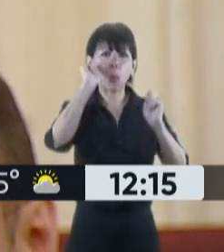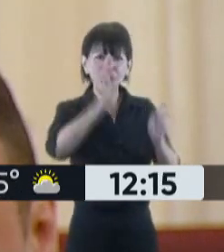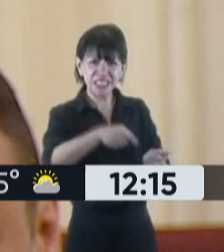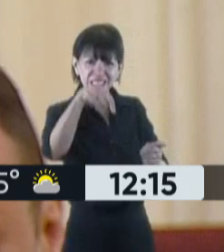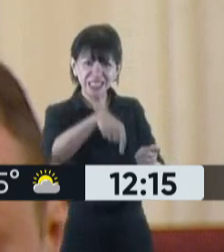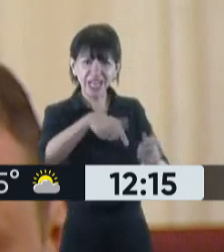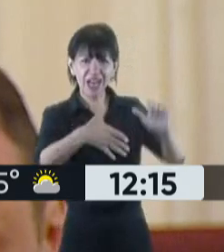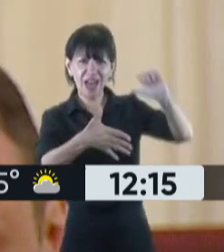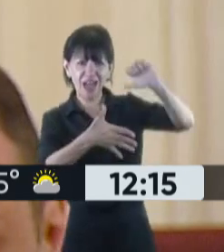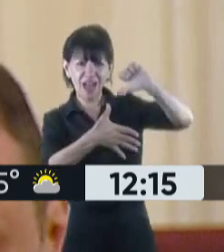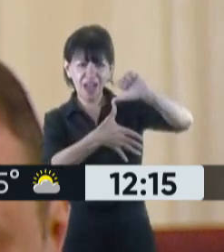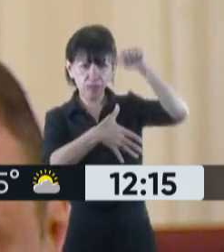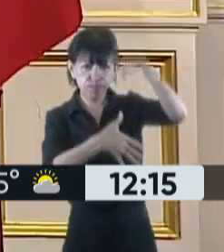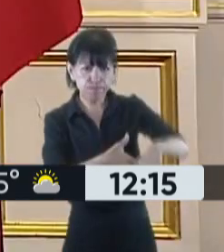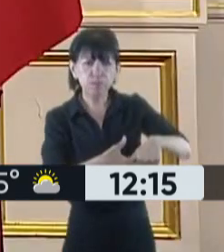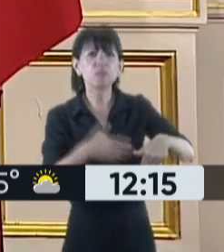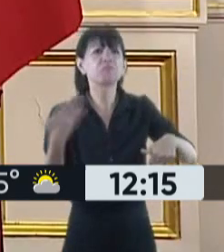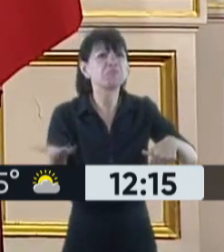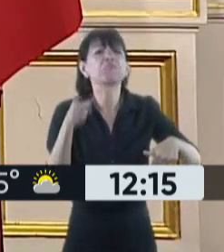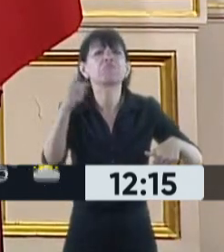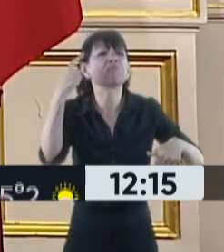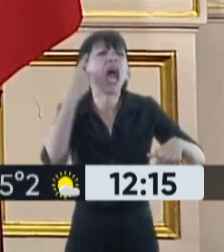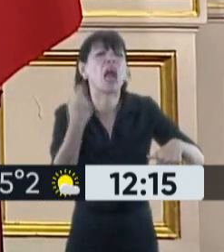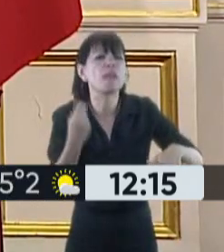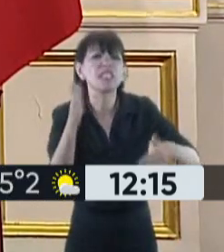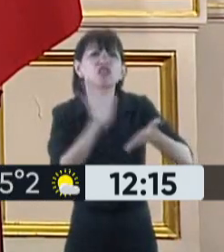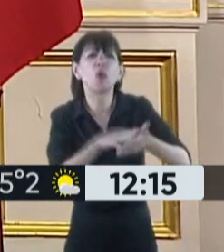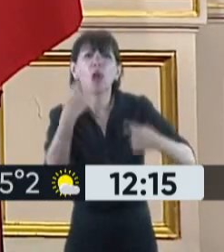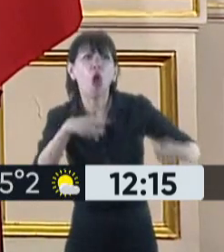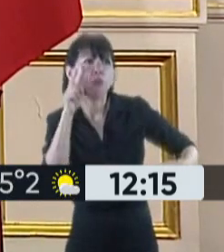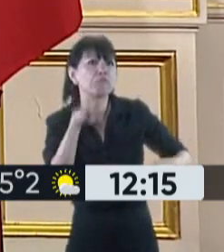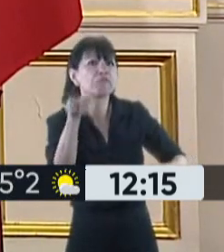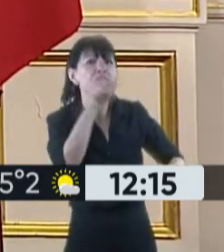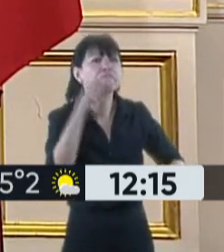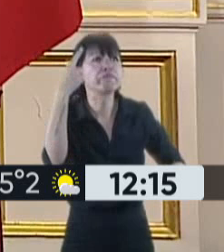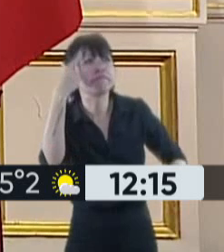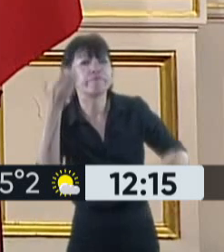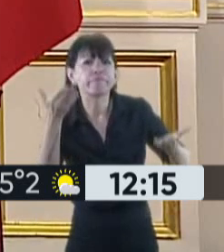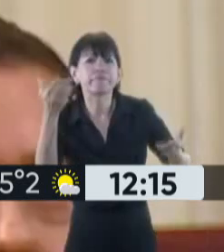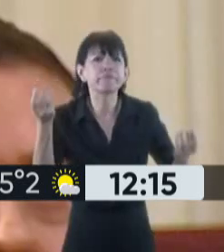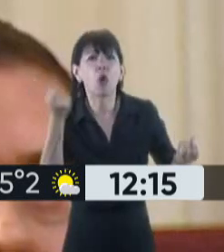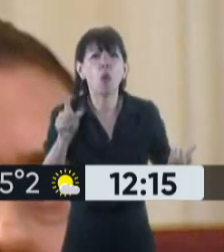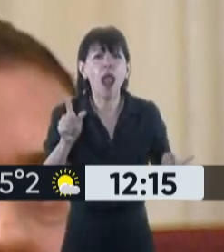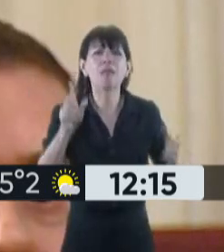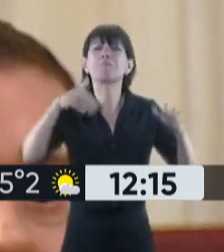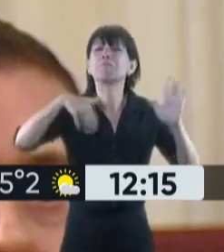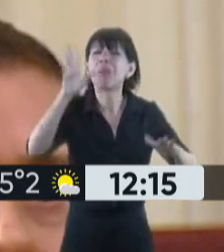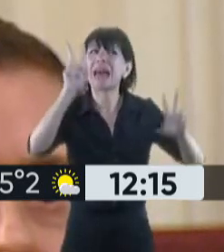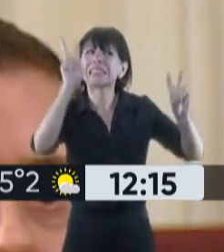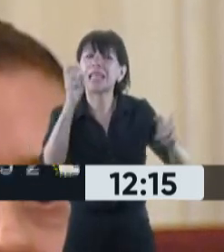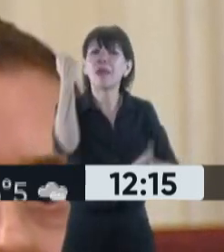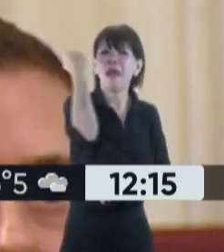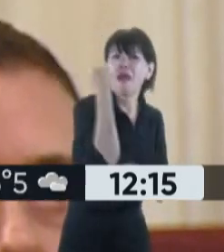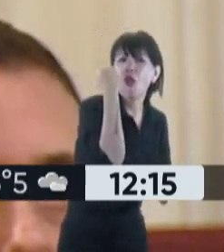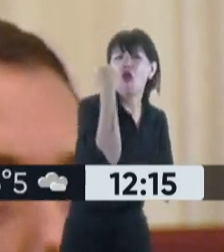sudamericana y cuál es el balance de esta gira, sobre todo en este lado económico y comercial? Y por